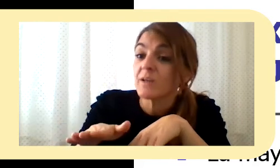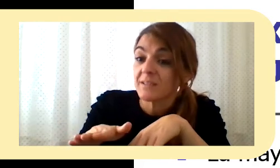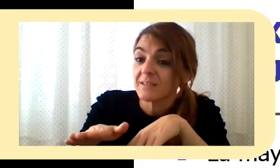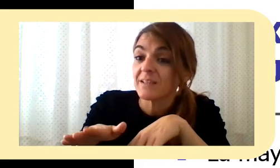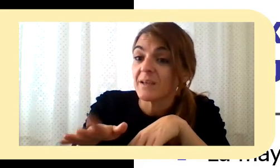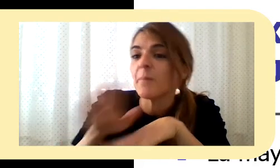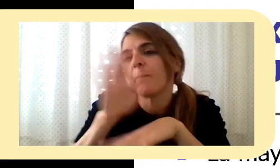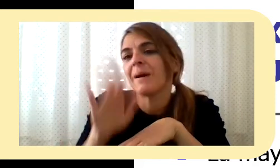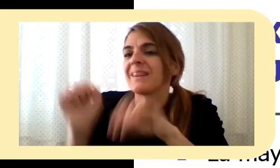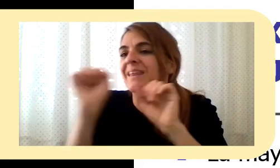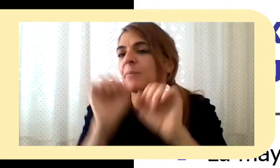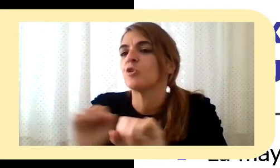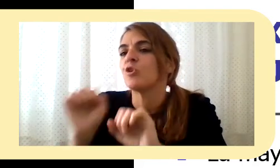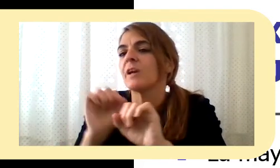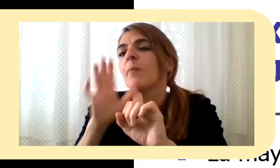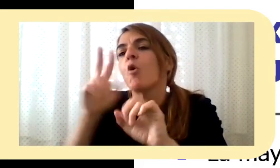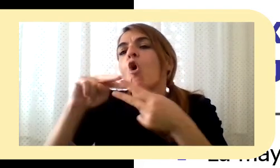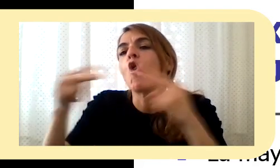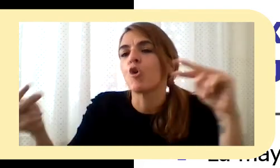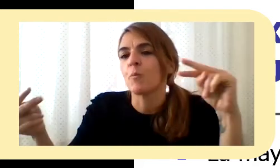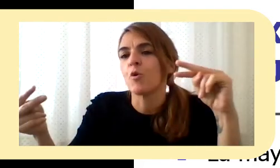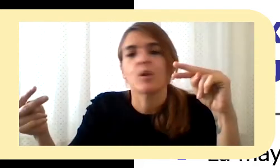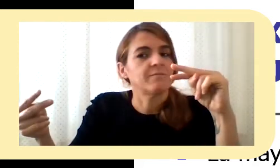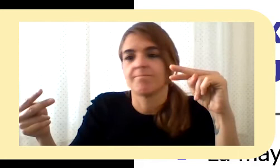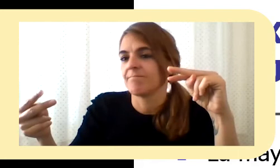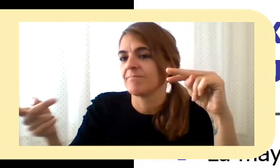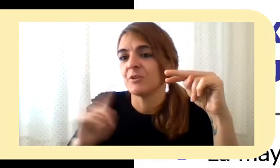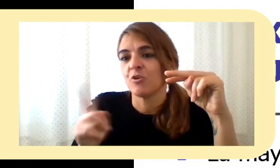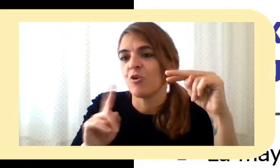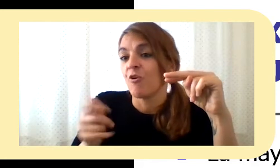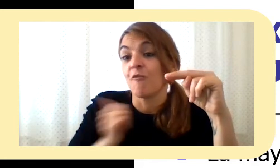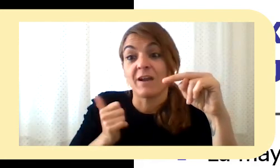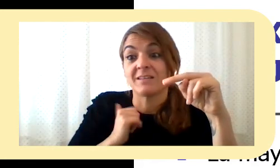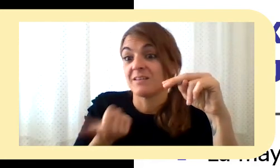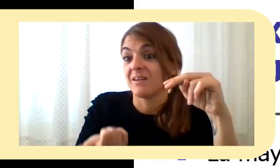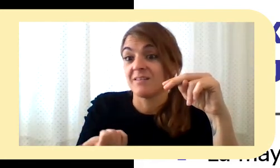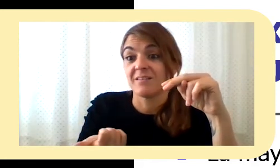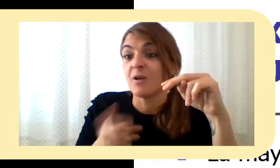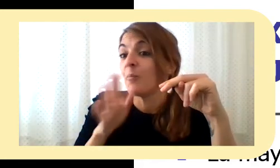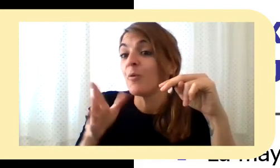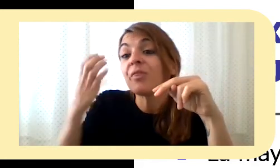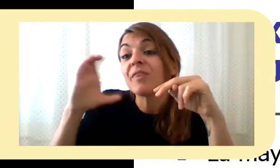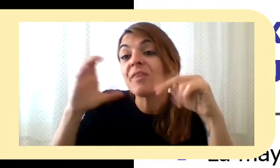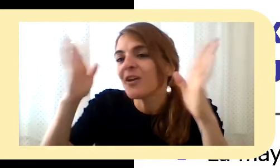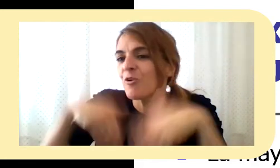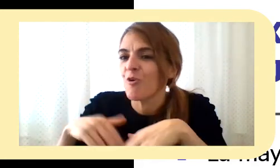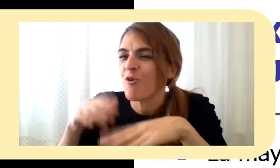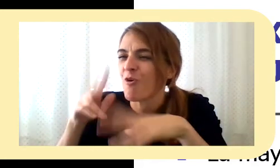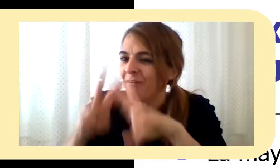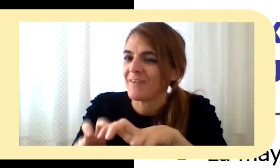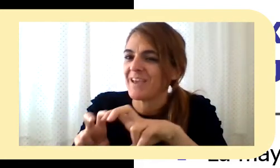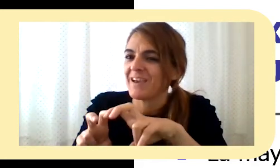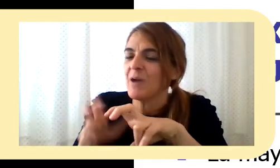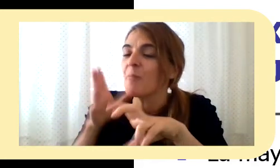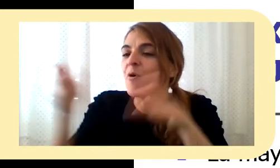hormonas. Pero la creencia falsa era tan falsa porque no había ciencia. Porque entre los años 80 y los 90